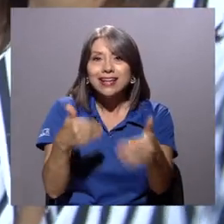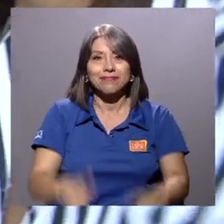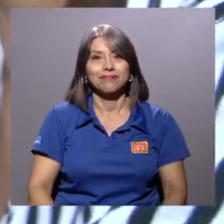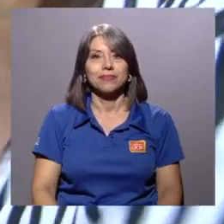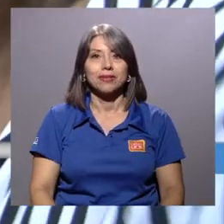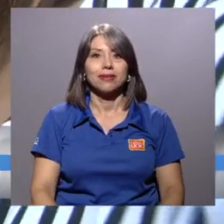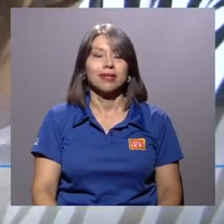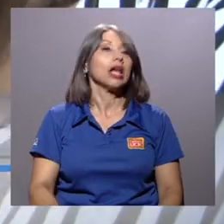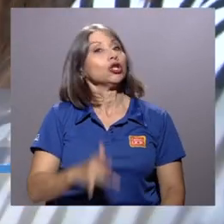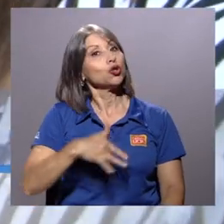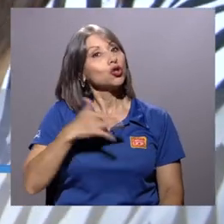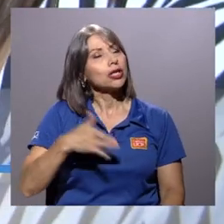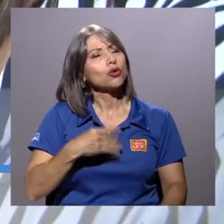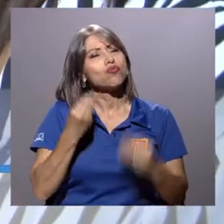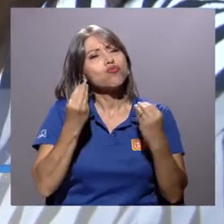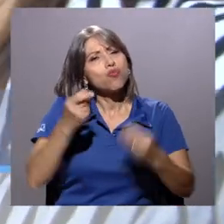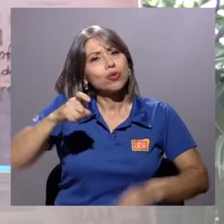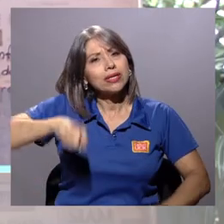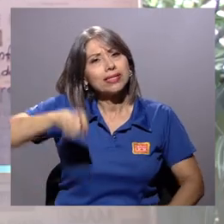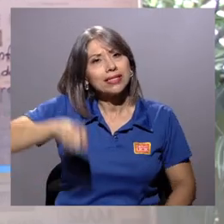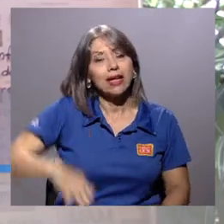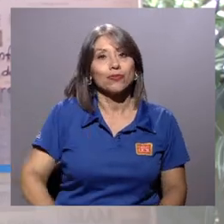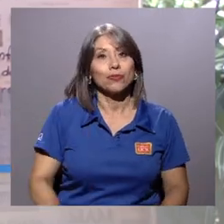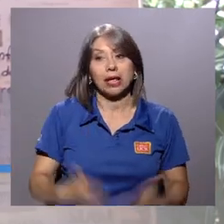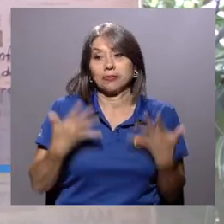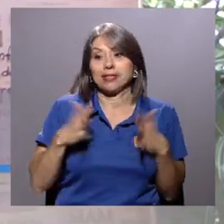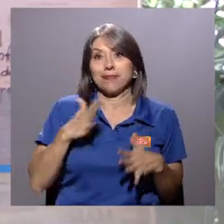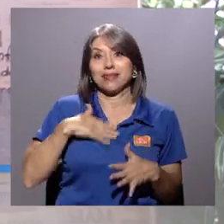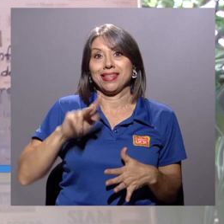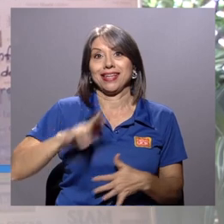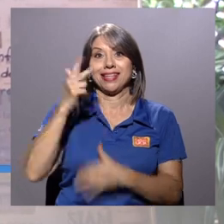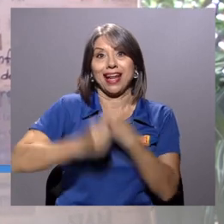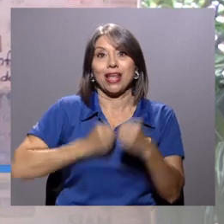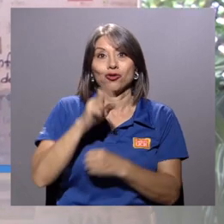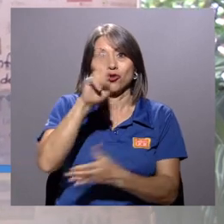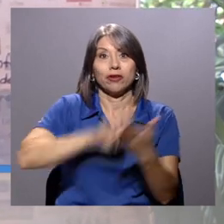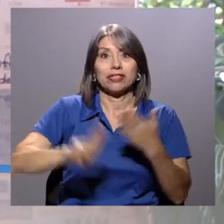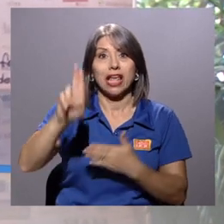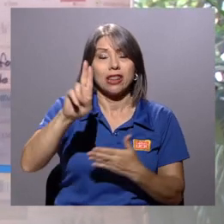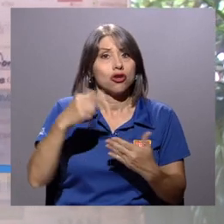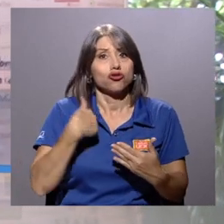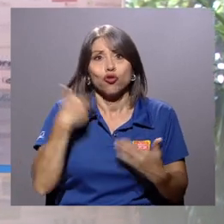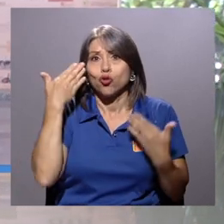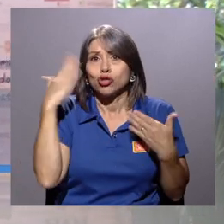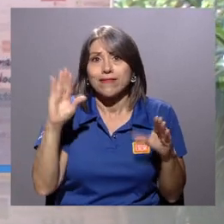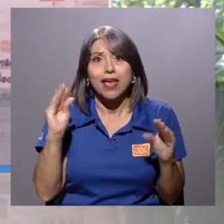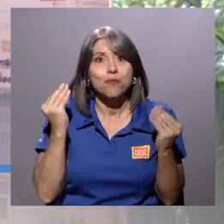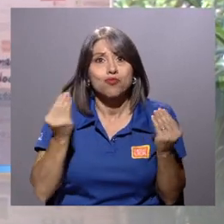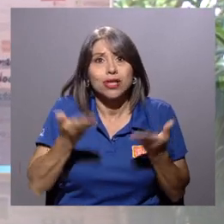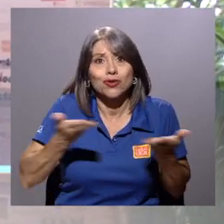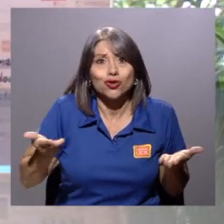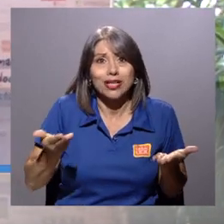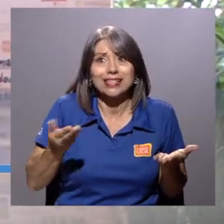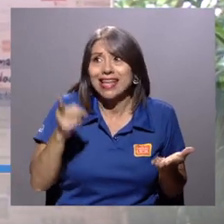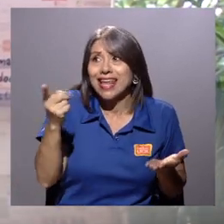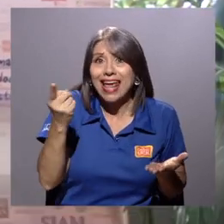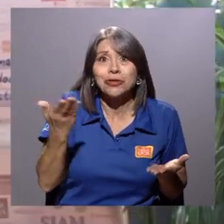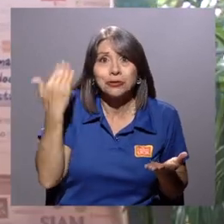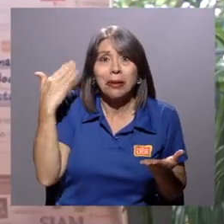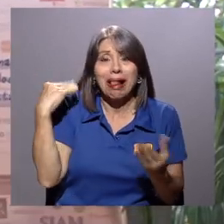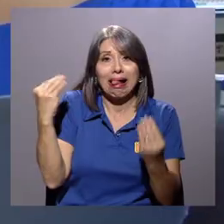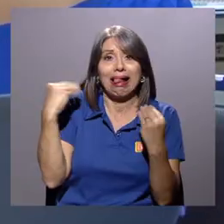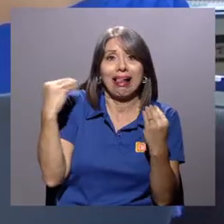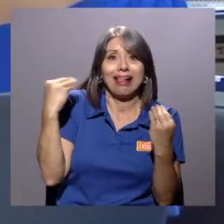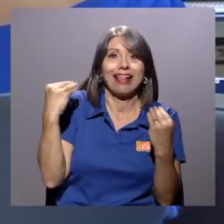En realidad siento que es súper necesario porque, bueno, este es mi tercer año de universidad y yo no sabía muchas cosas que ahorita ellos me acaban de